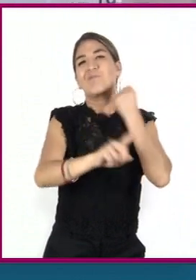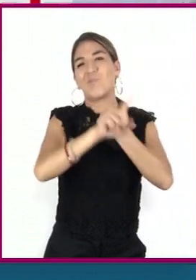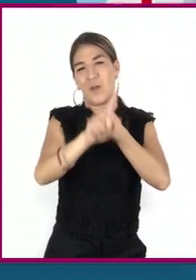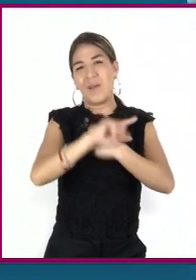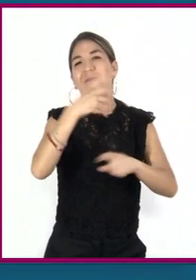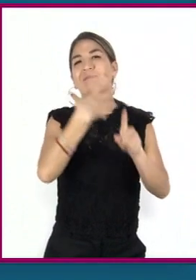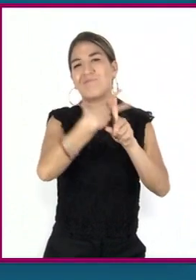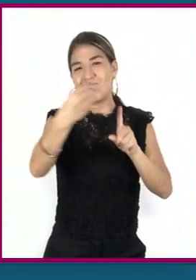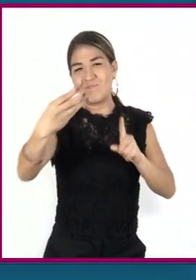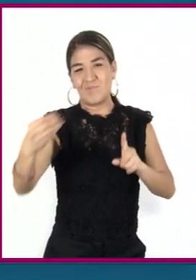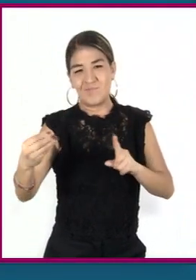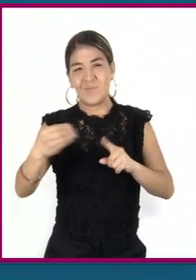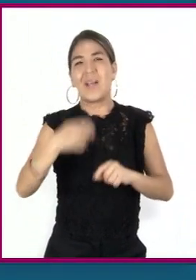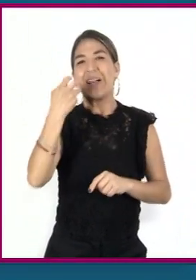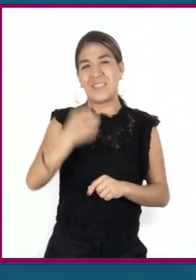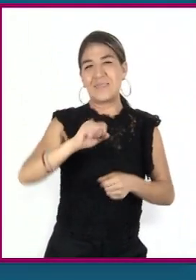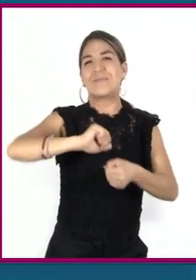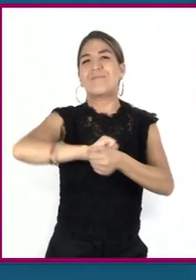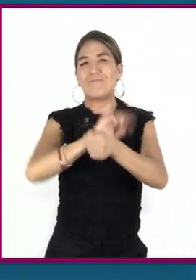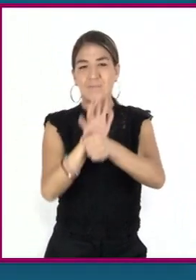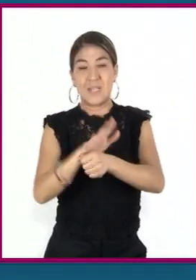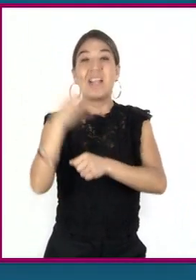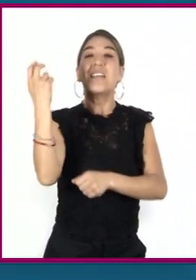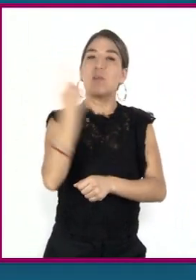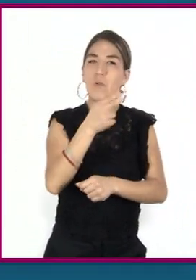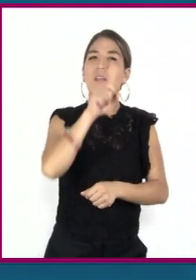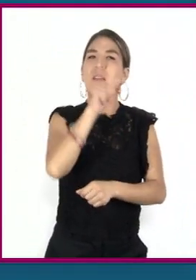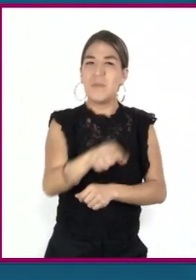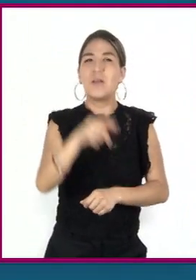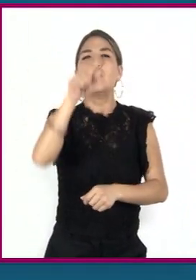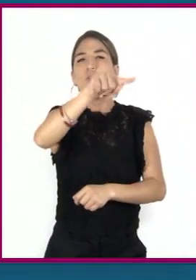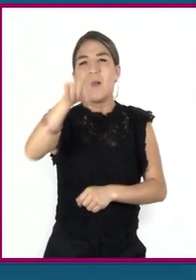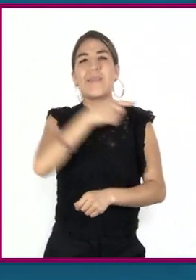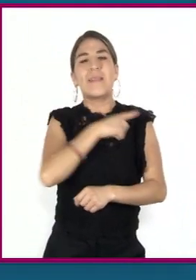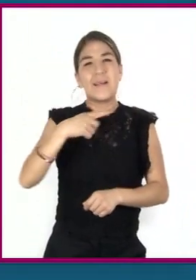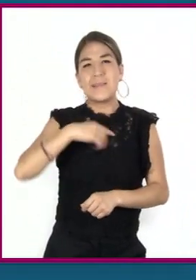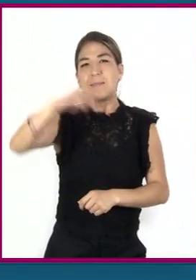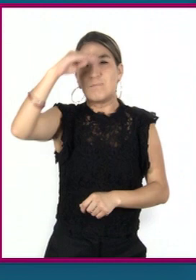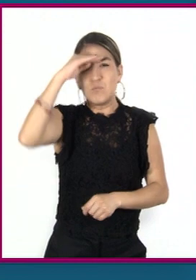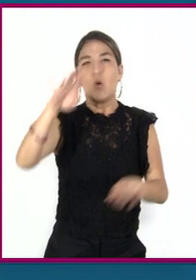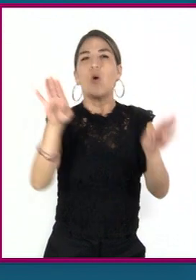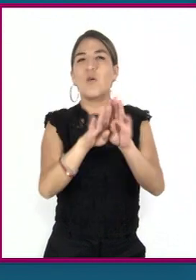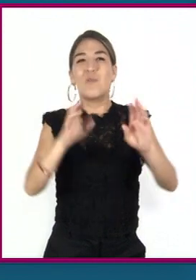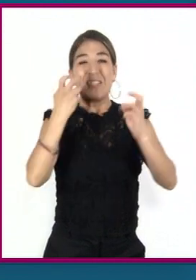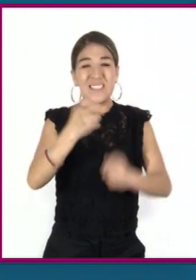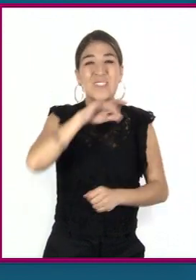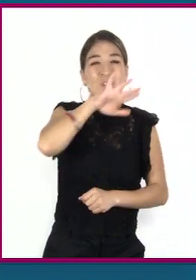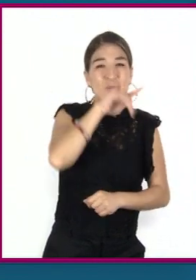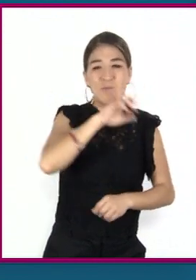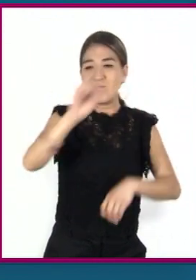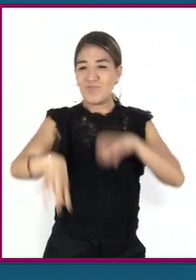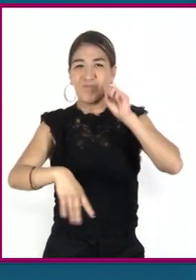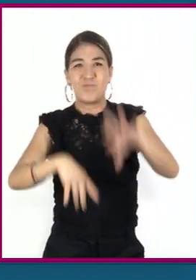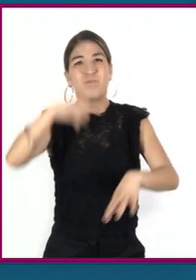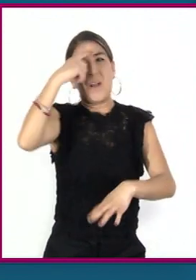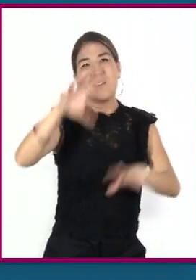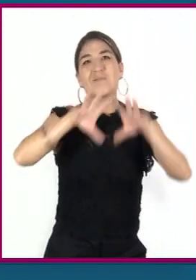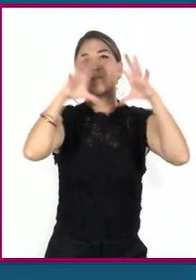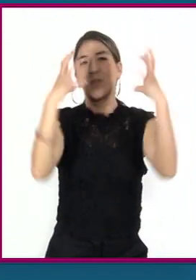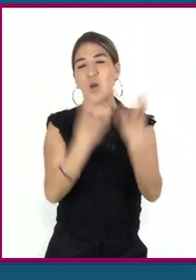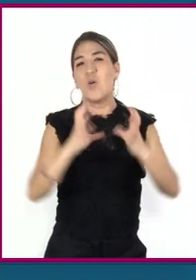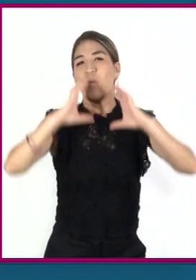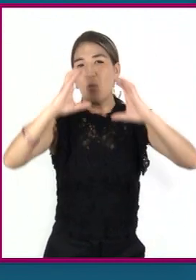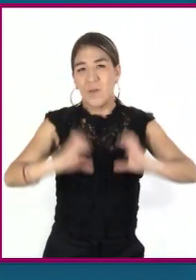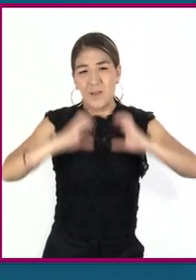contagio. También es importante pensar en la forma como la contaminación afecta al planeta y nuestra alimentación. Tal es el caso